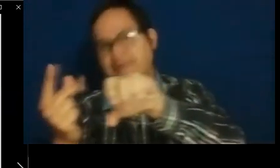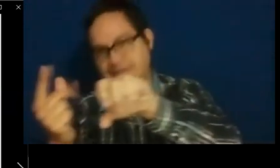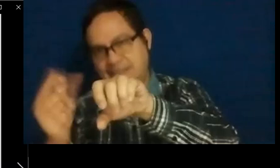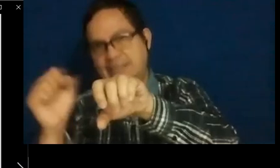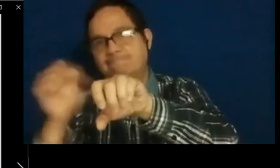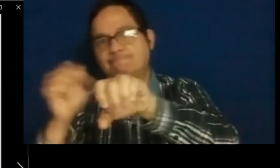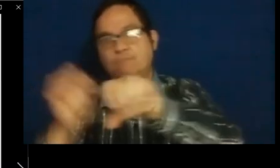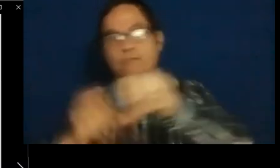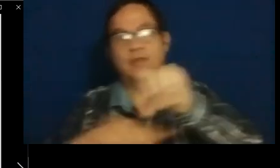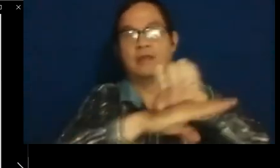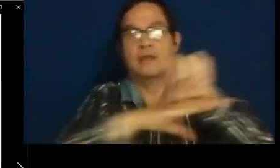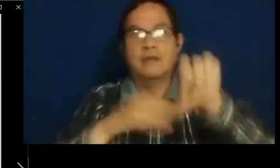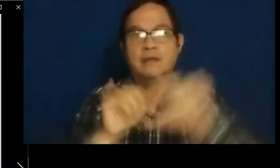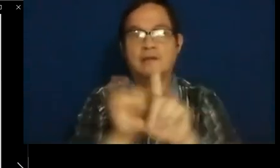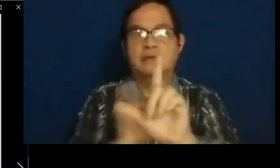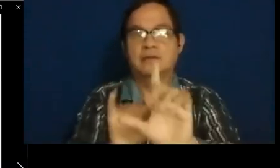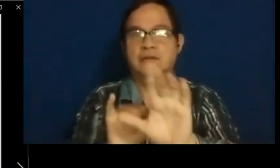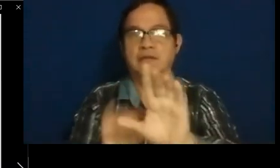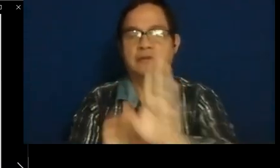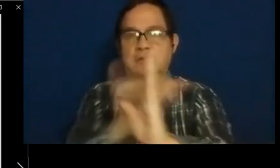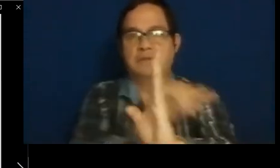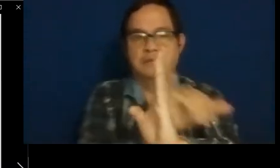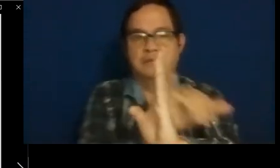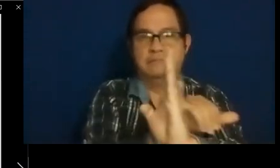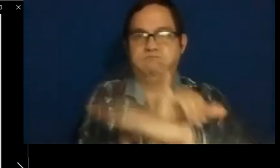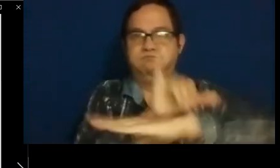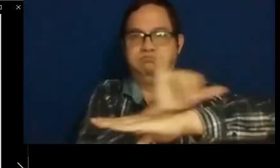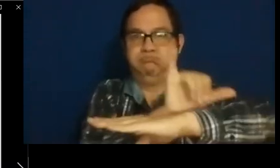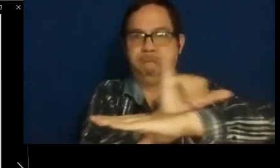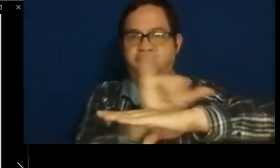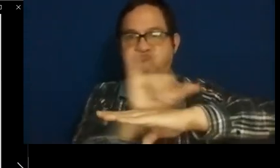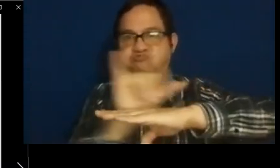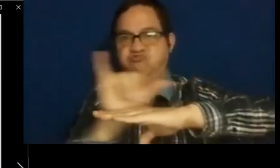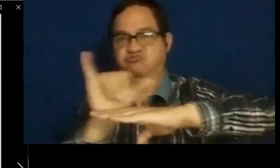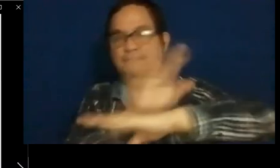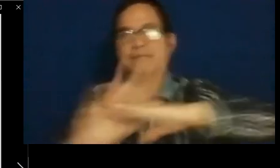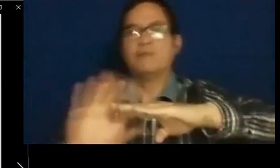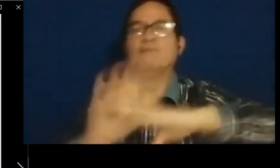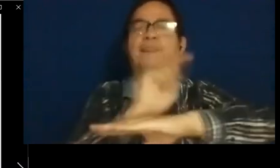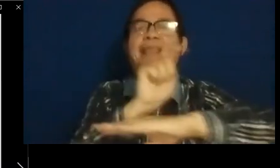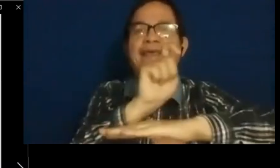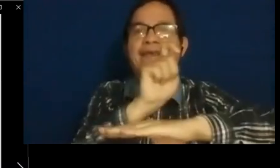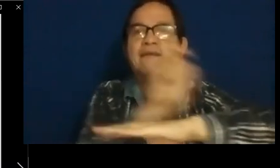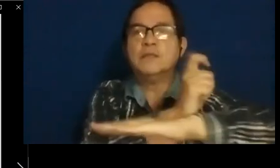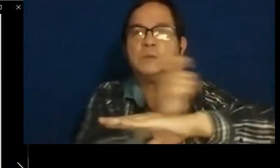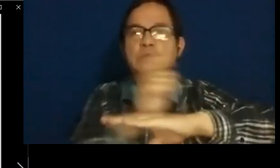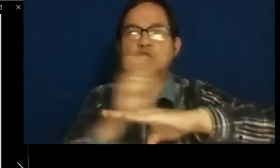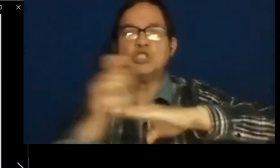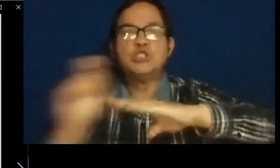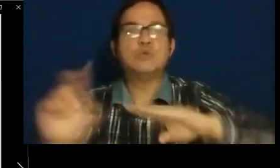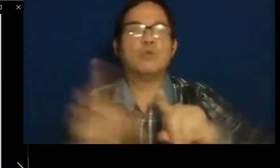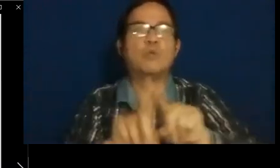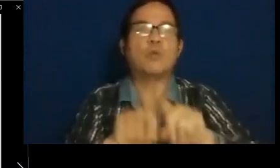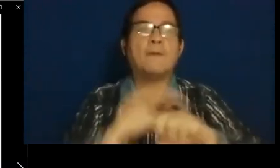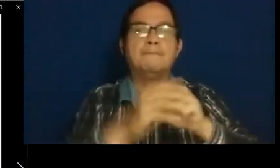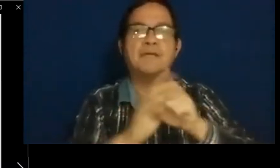hay desplazamiento, esta sumatoria de fuerzas se iguala a una masa multiplicada por una aceleración. A nivel general es igual a